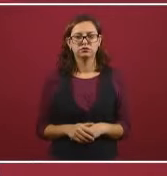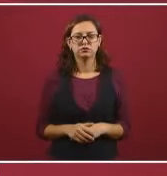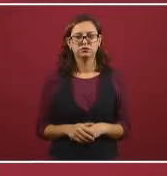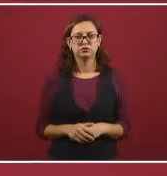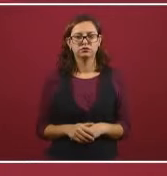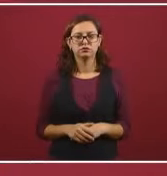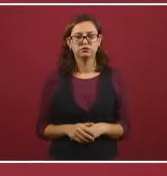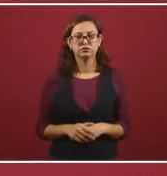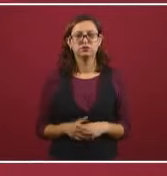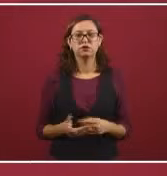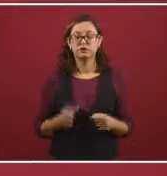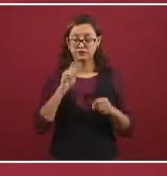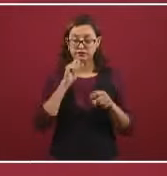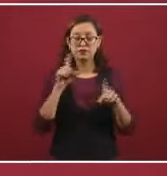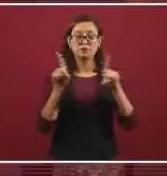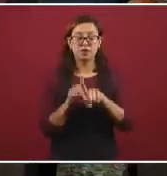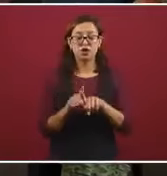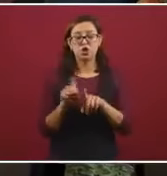las facturas